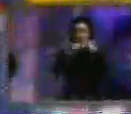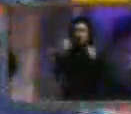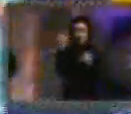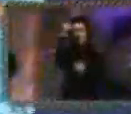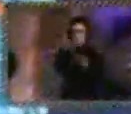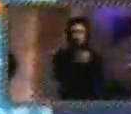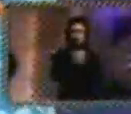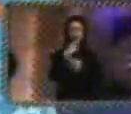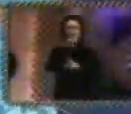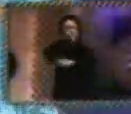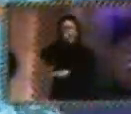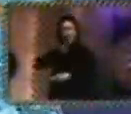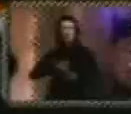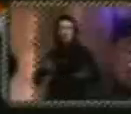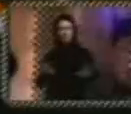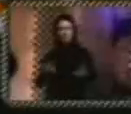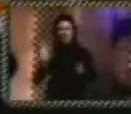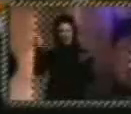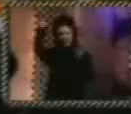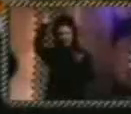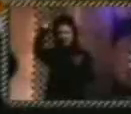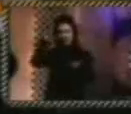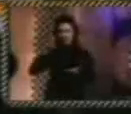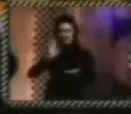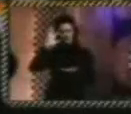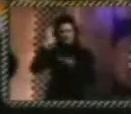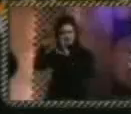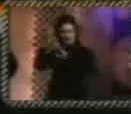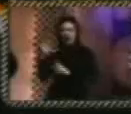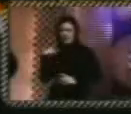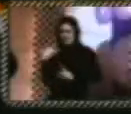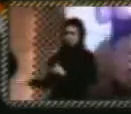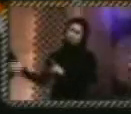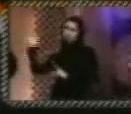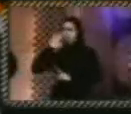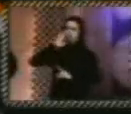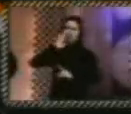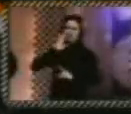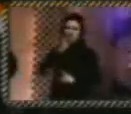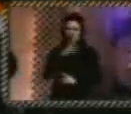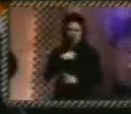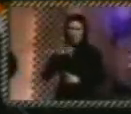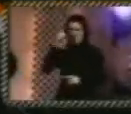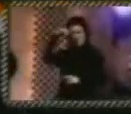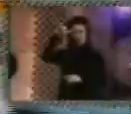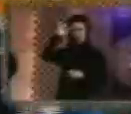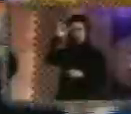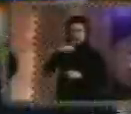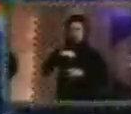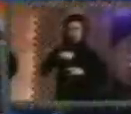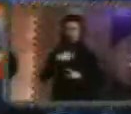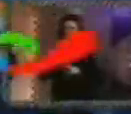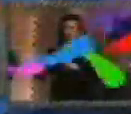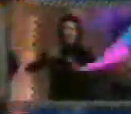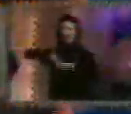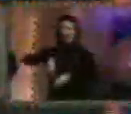¡Eso es tuyo! ¡Ay, gamba! Cada día me da un bofetón. Y es que tengo tan mala suerte que me tira